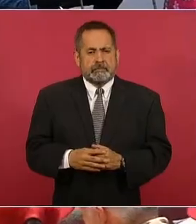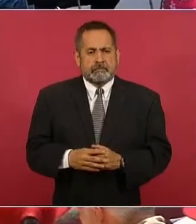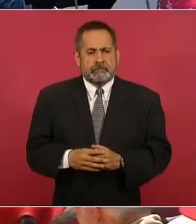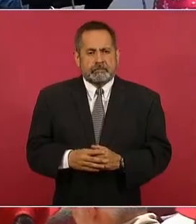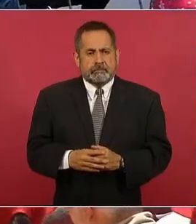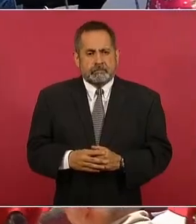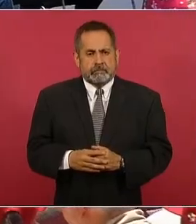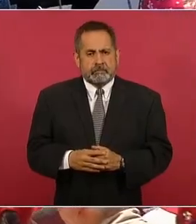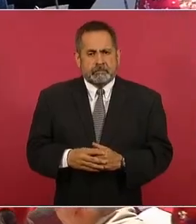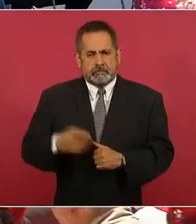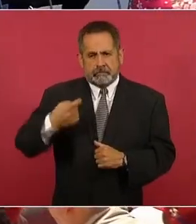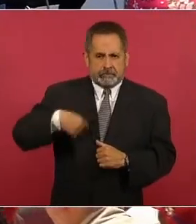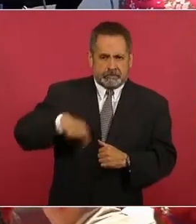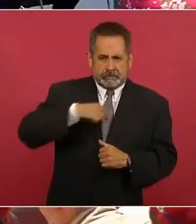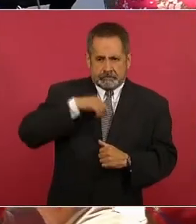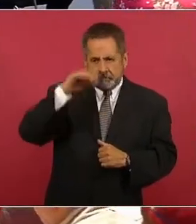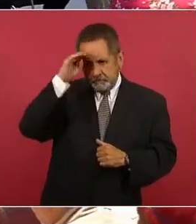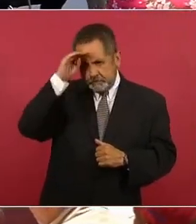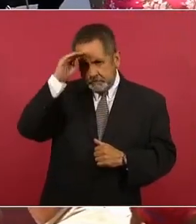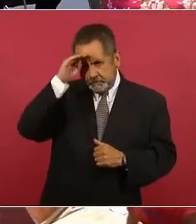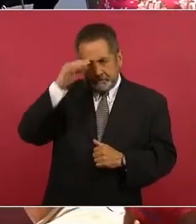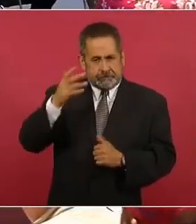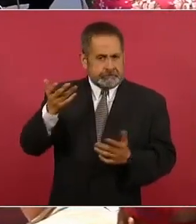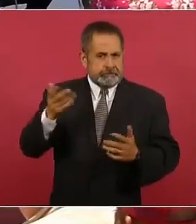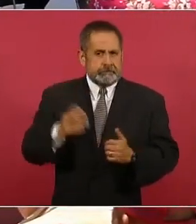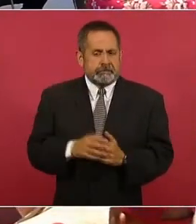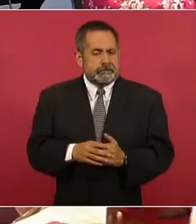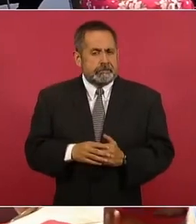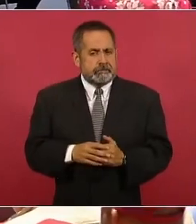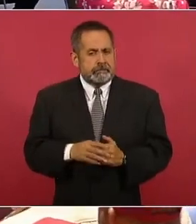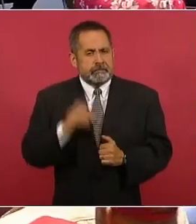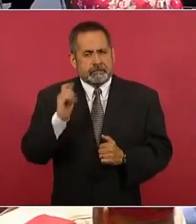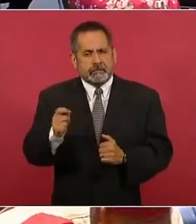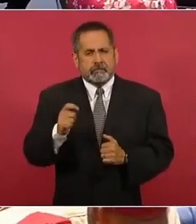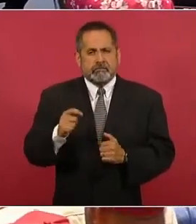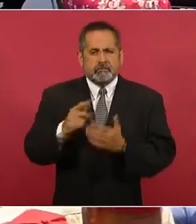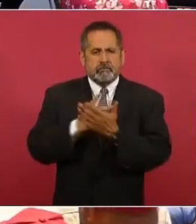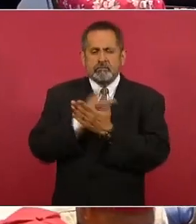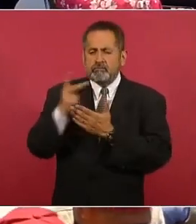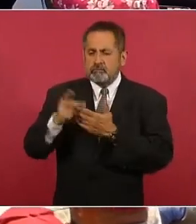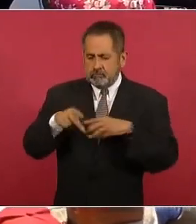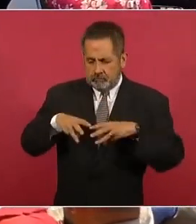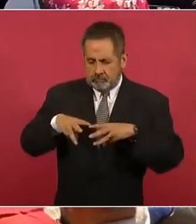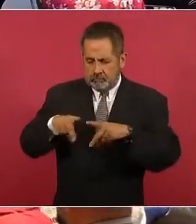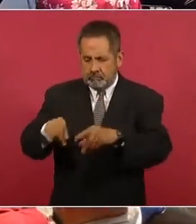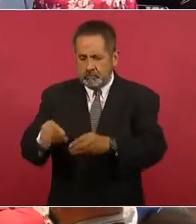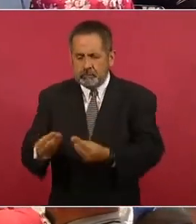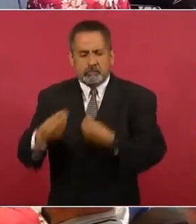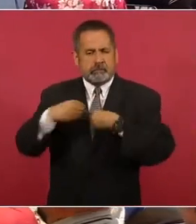¿Qué estamos pensando? Pues que el programa Sembrando Vida